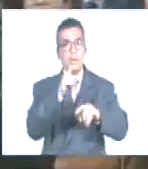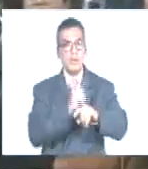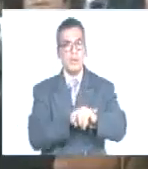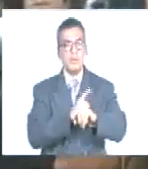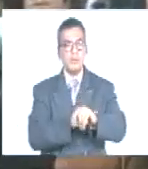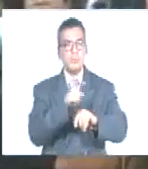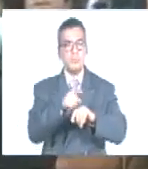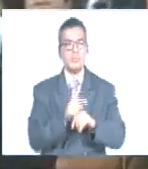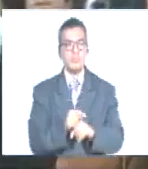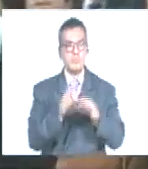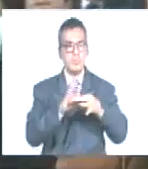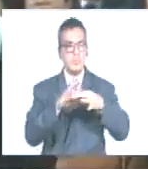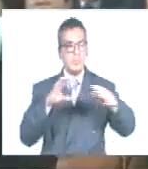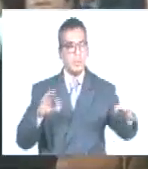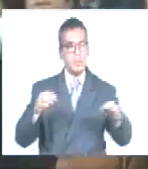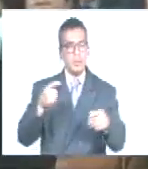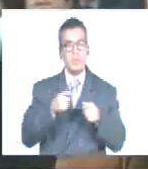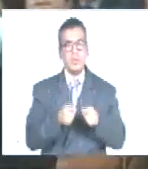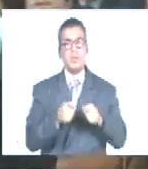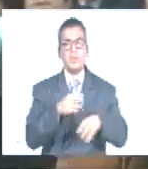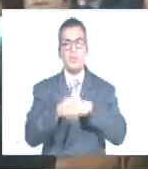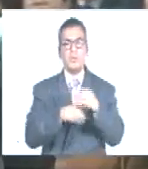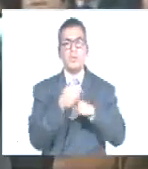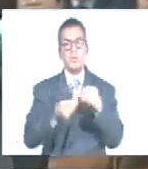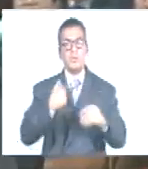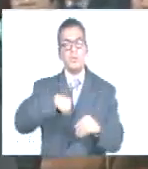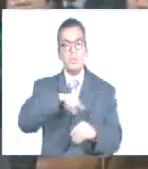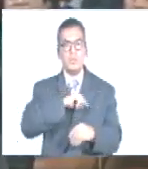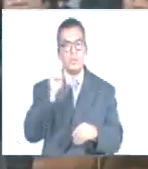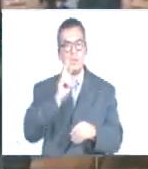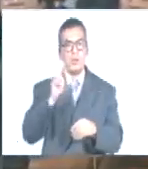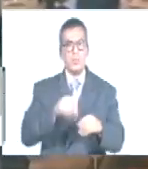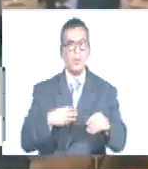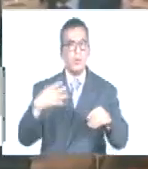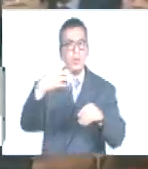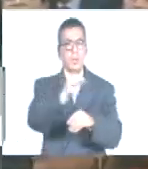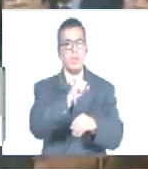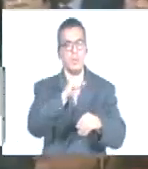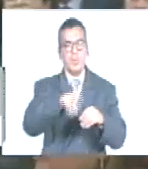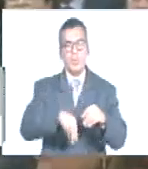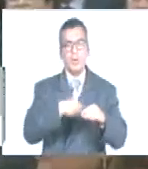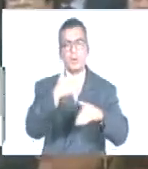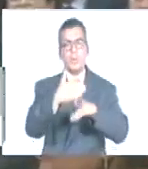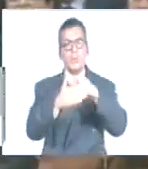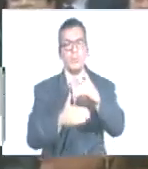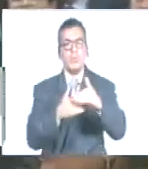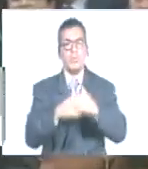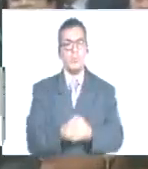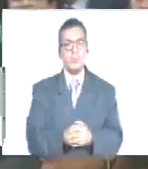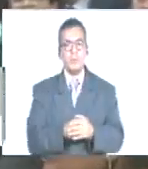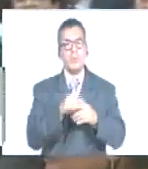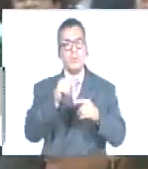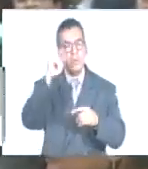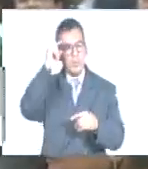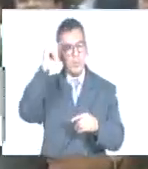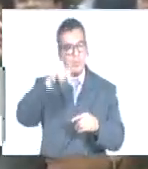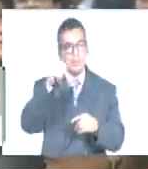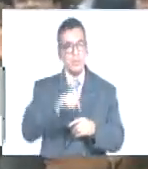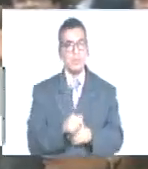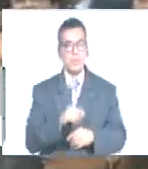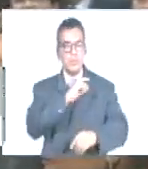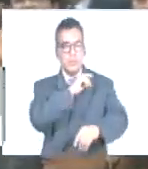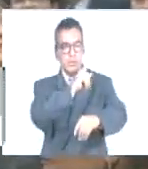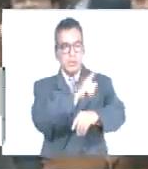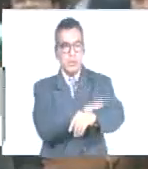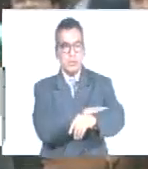situación de aislamiento que se intentó hacer sobre Venezuela, lograr nosotros avanzar y estar parados hoy día con la